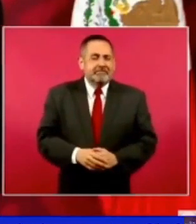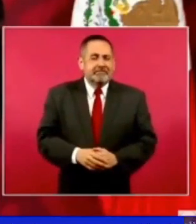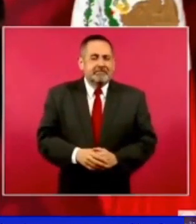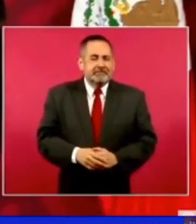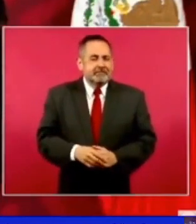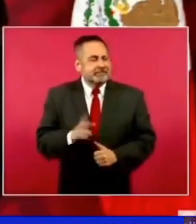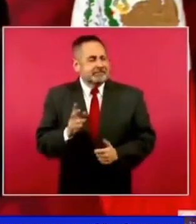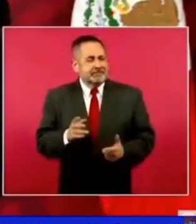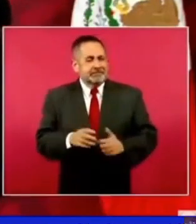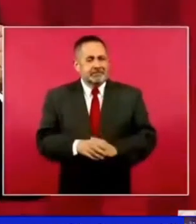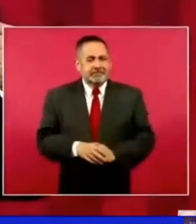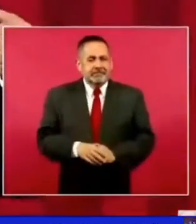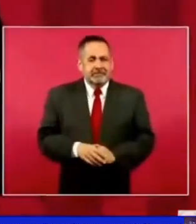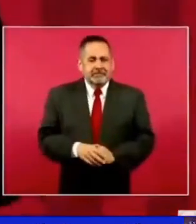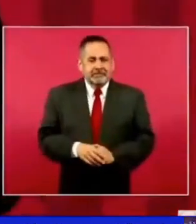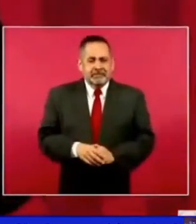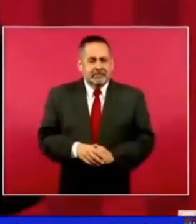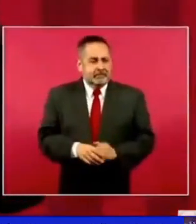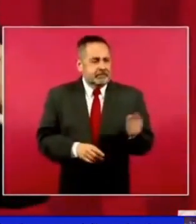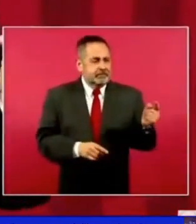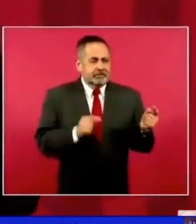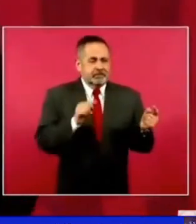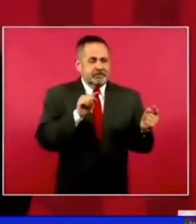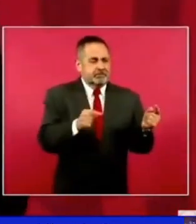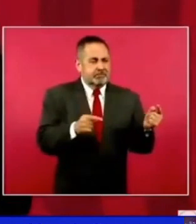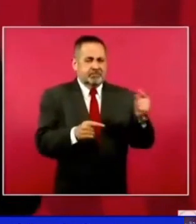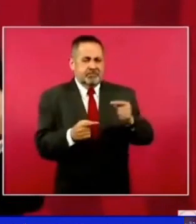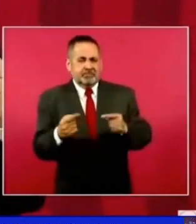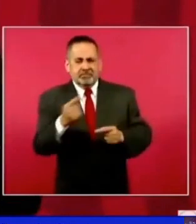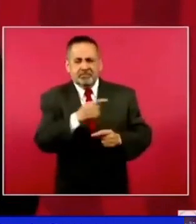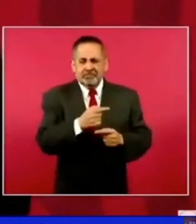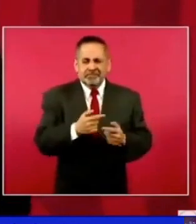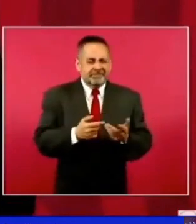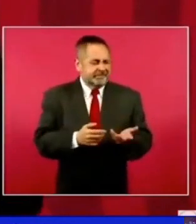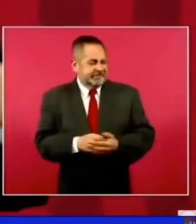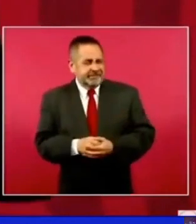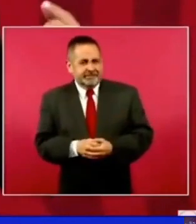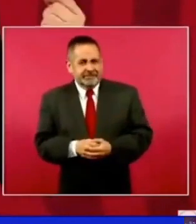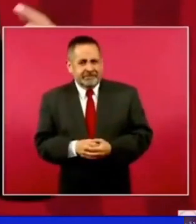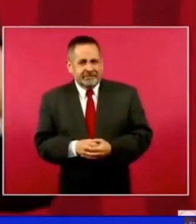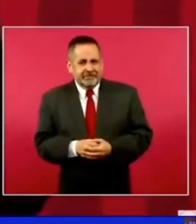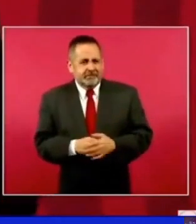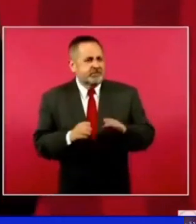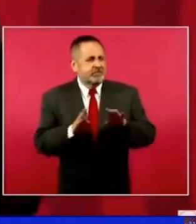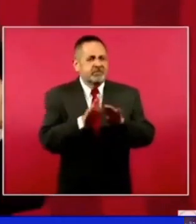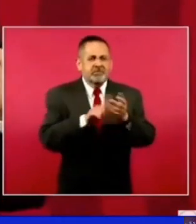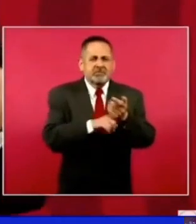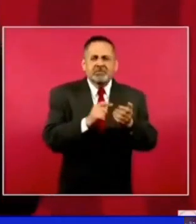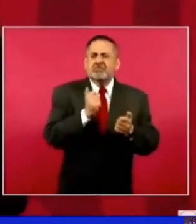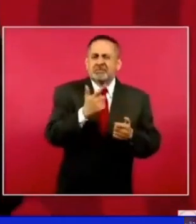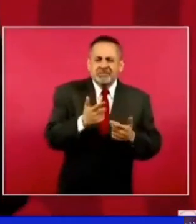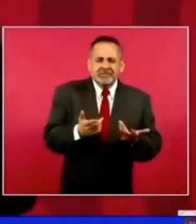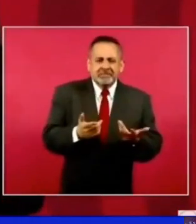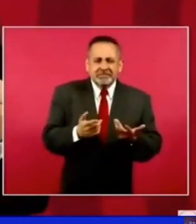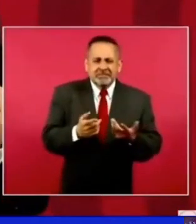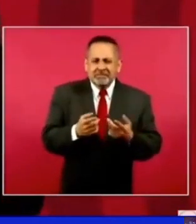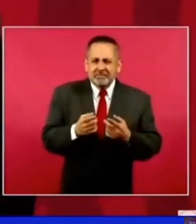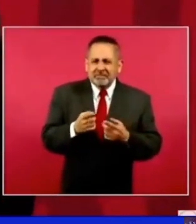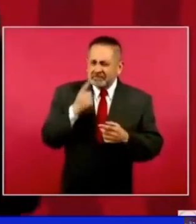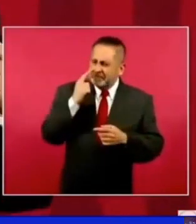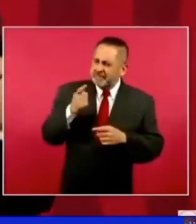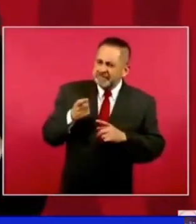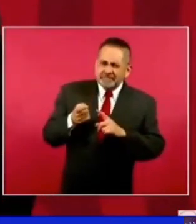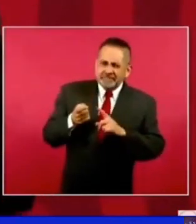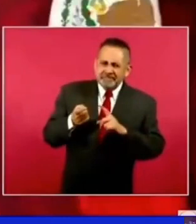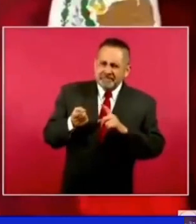Pero le decía uno a otro, ¿cómo le hago para mentarle? ¿No? O